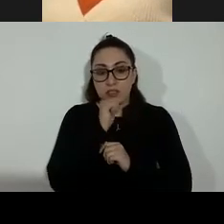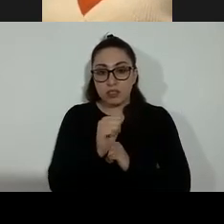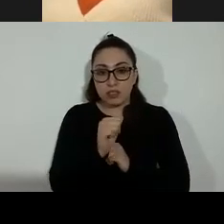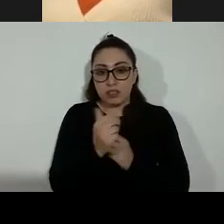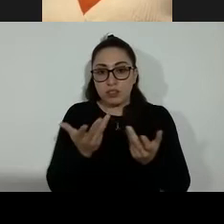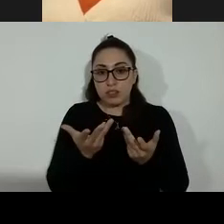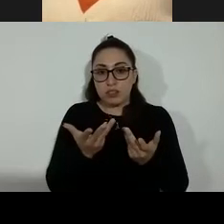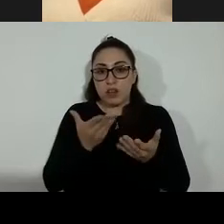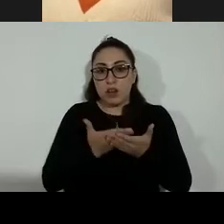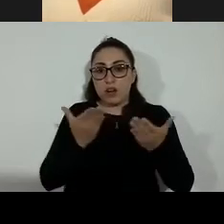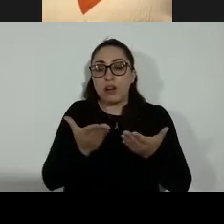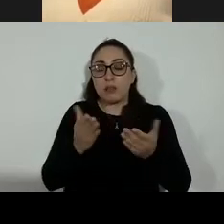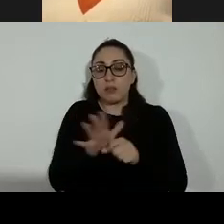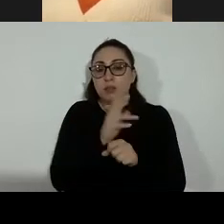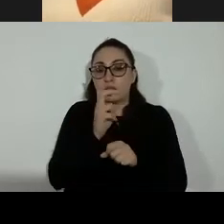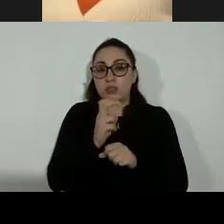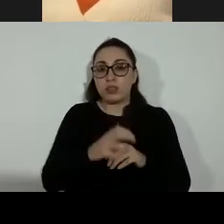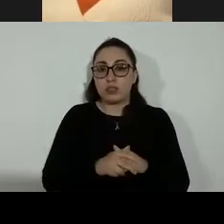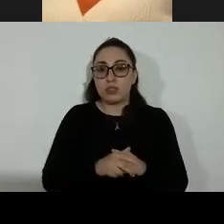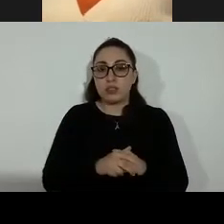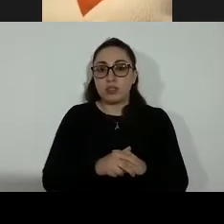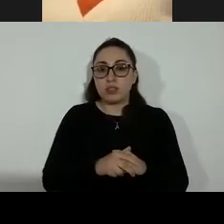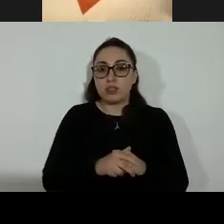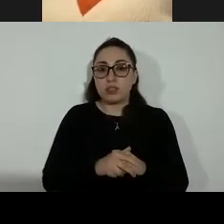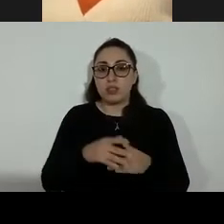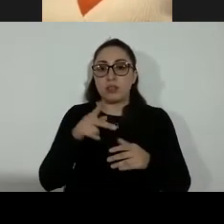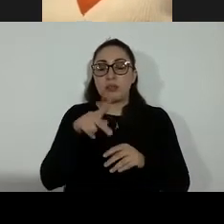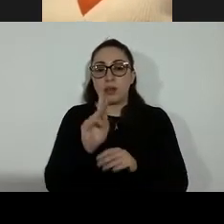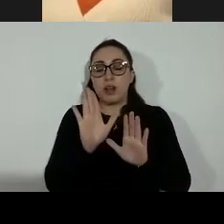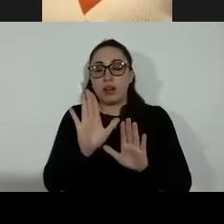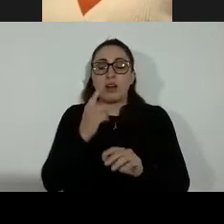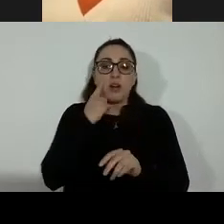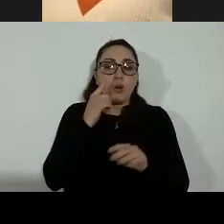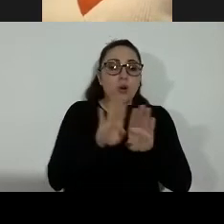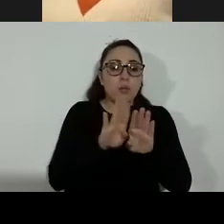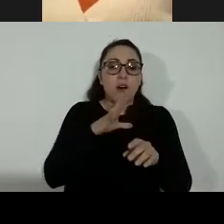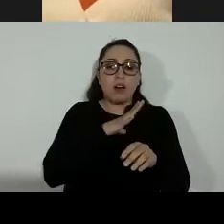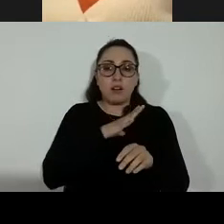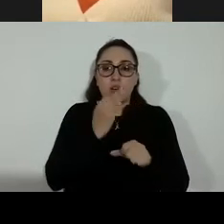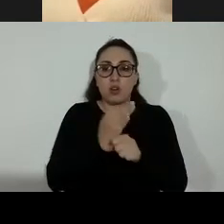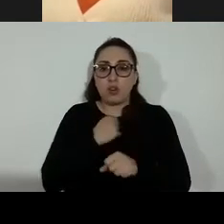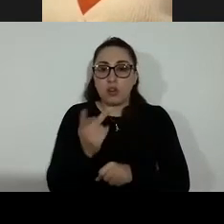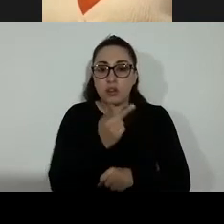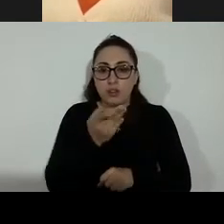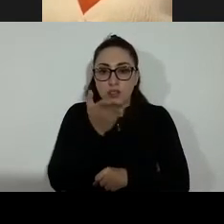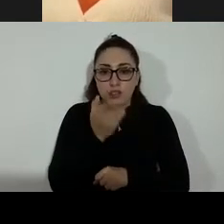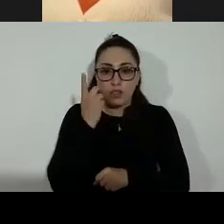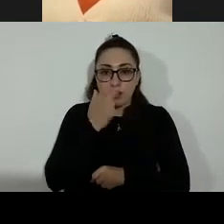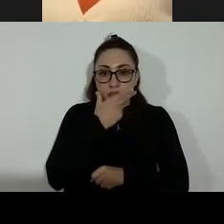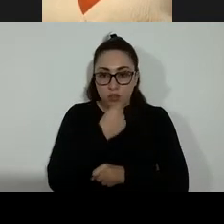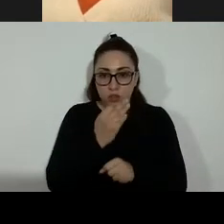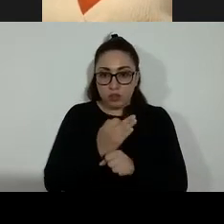no cabe distinción. Así que yo pero ¿cómo discutes una reserva? Yo te preguntaría, querido. Sí.